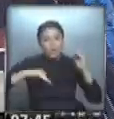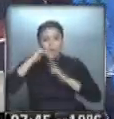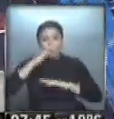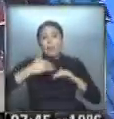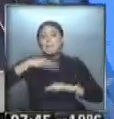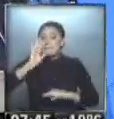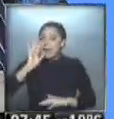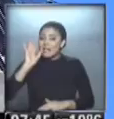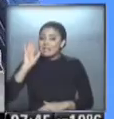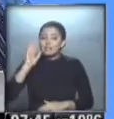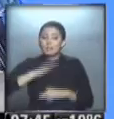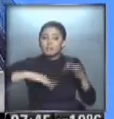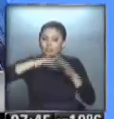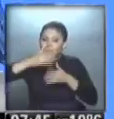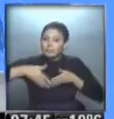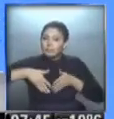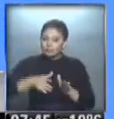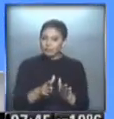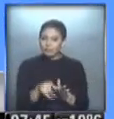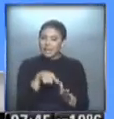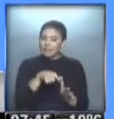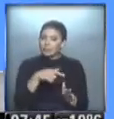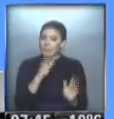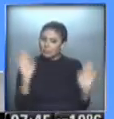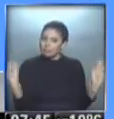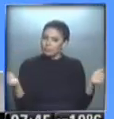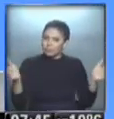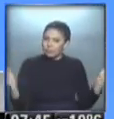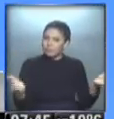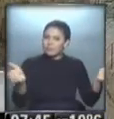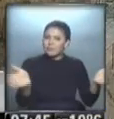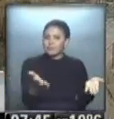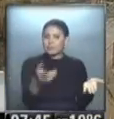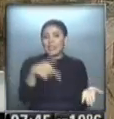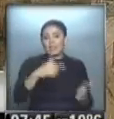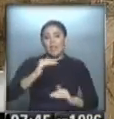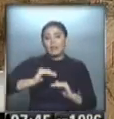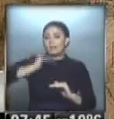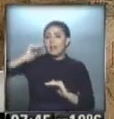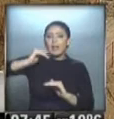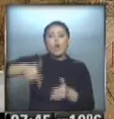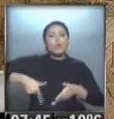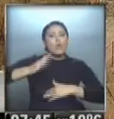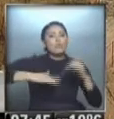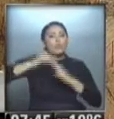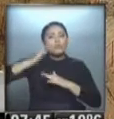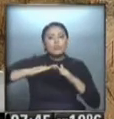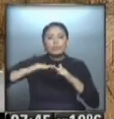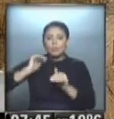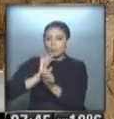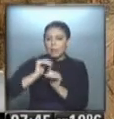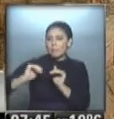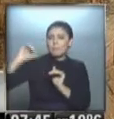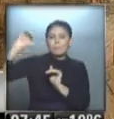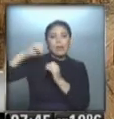fundamentalmente en lo que se está marcando como uno de los motores impulsores de este crecimiento de la construcción obra bien que tiene que ver